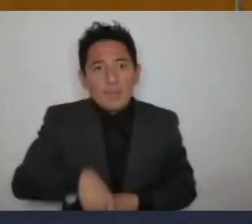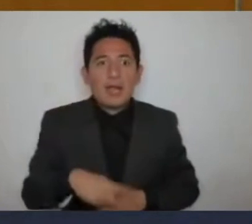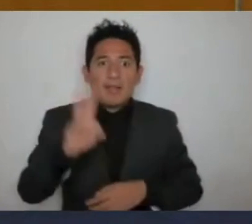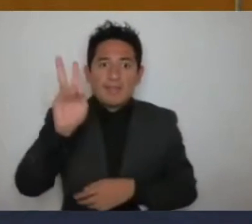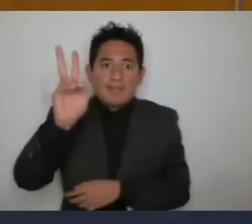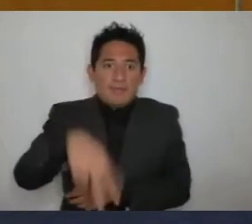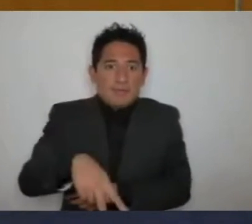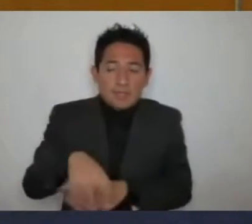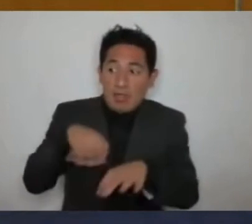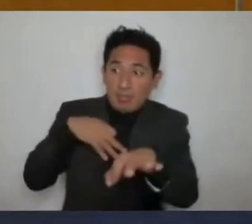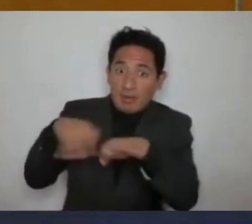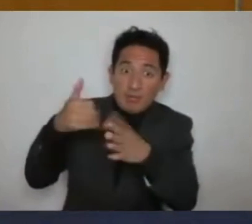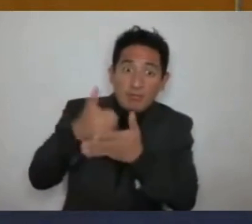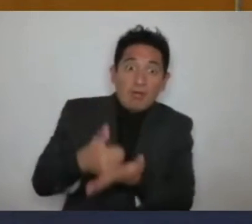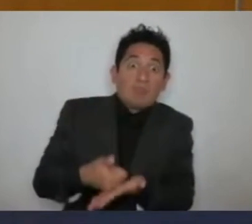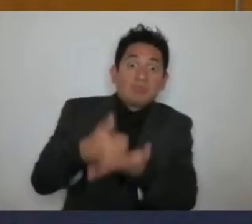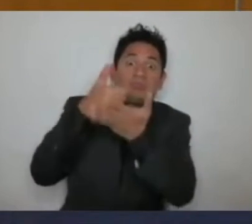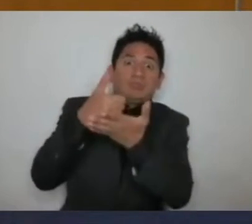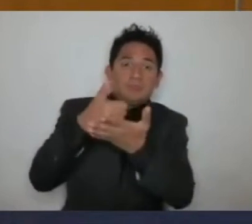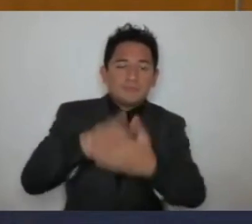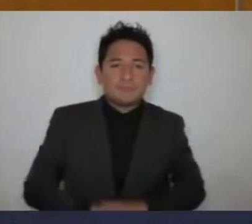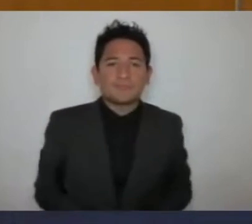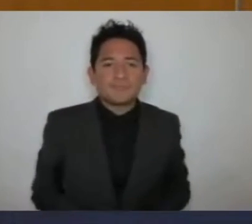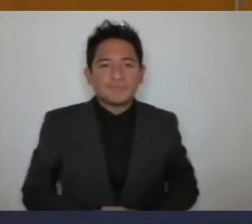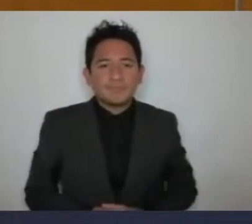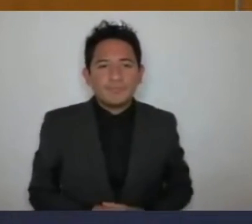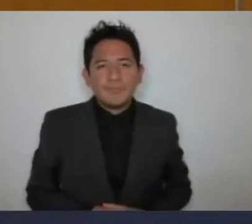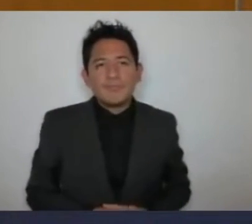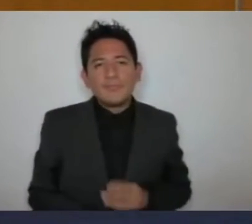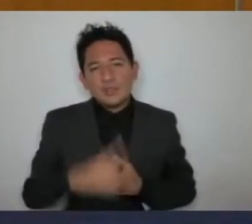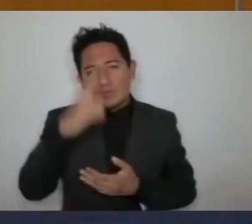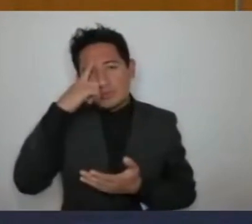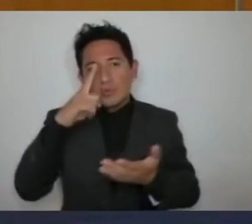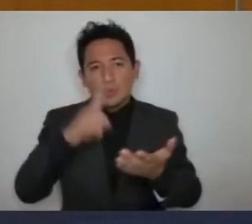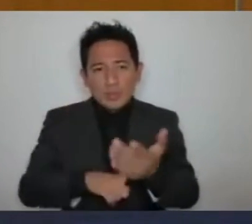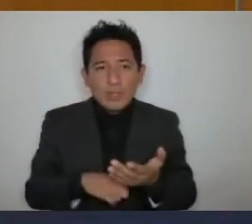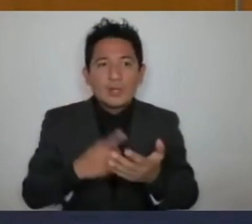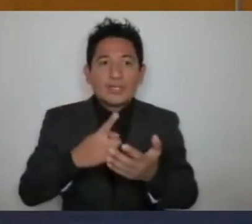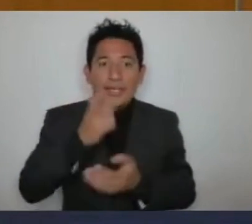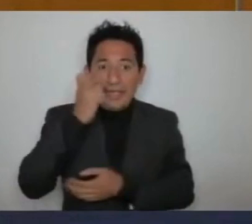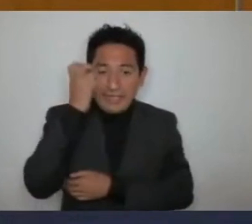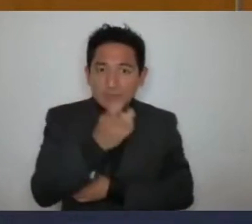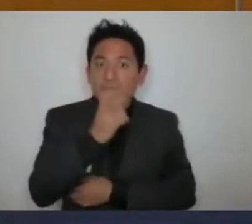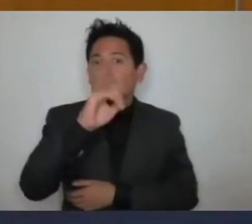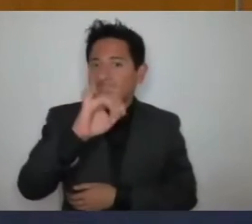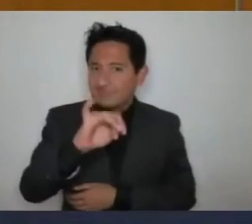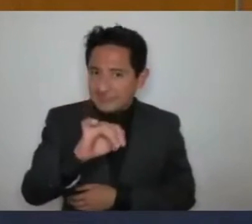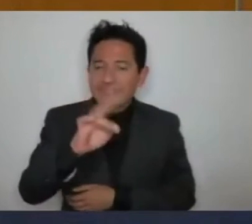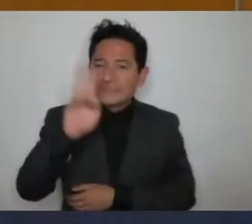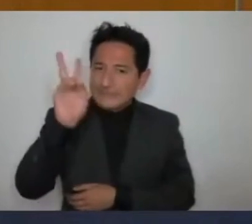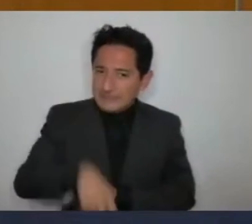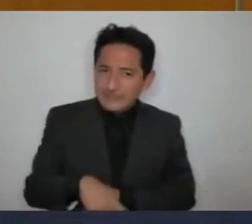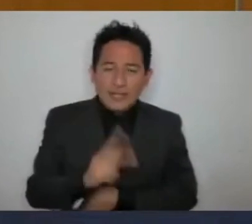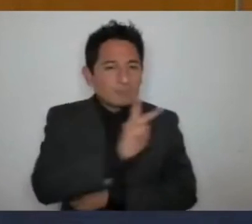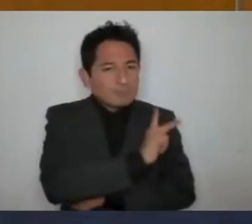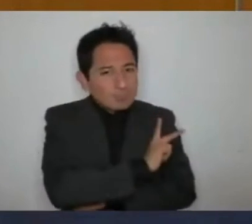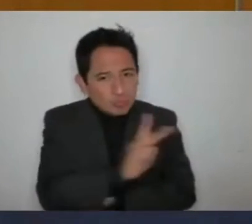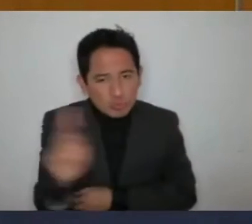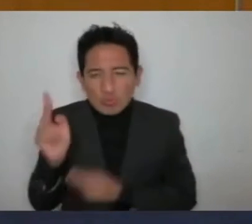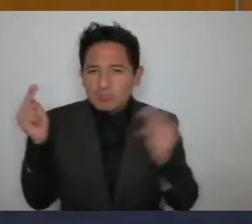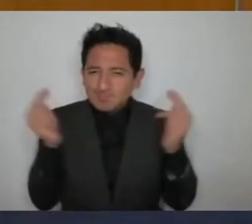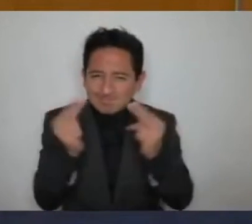es Yo sí diría eh A diferencia de lo que sí es una consulta de buró eh y y pues nada Me siento muy